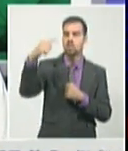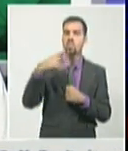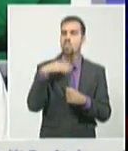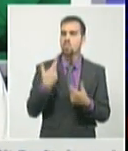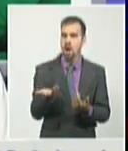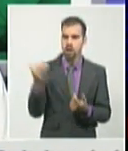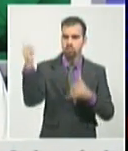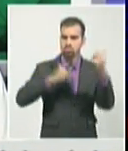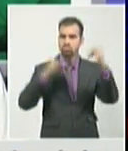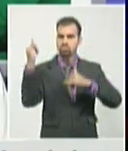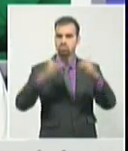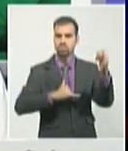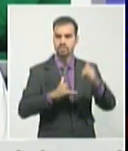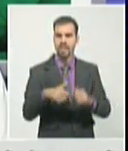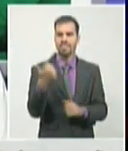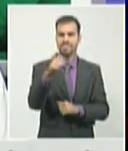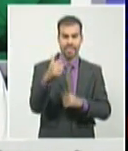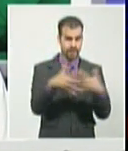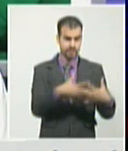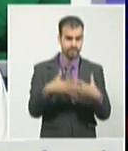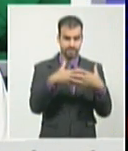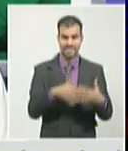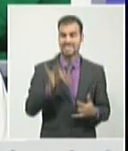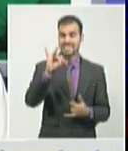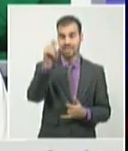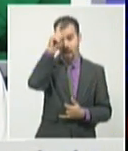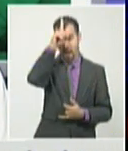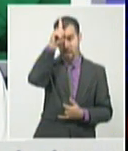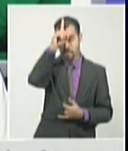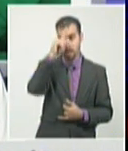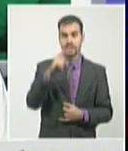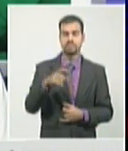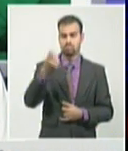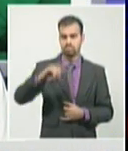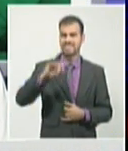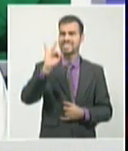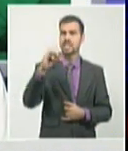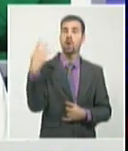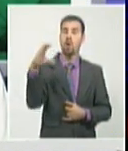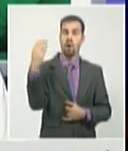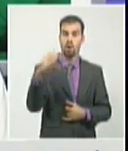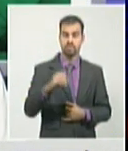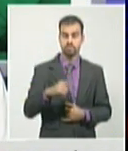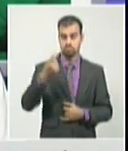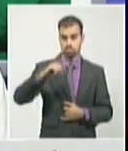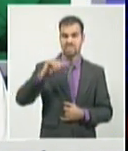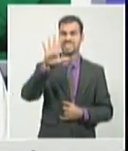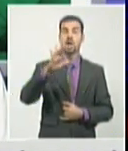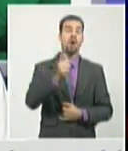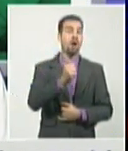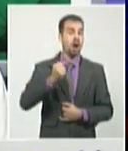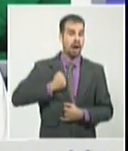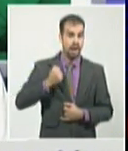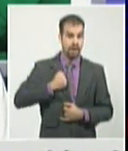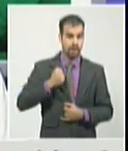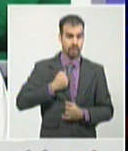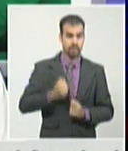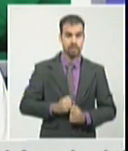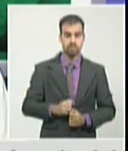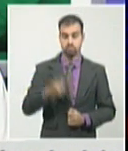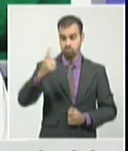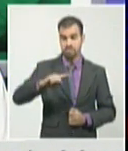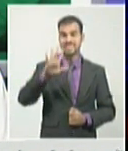7 de alemania 7 de colombia 5 de canadá 5 de españa